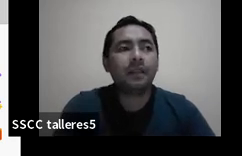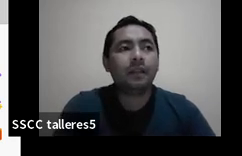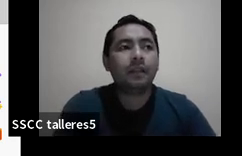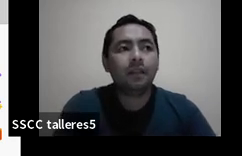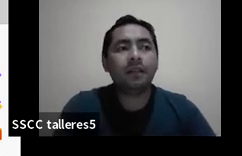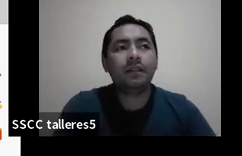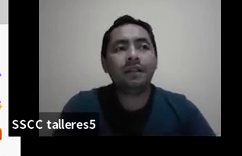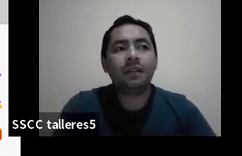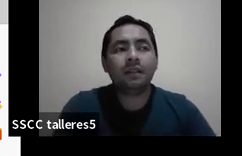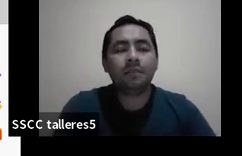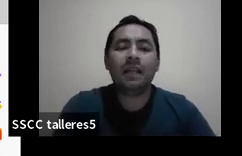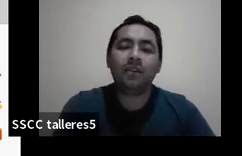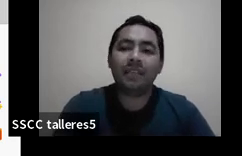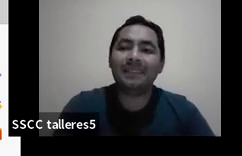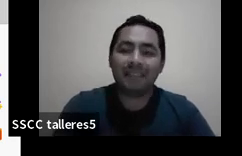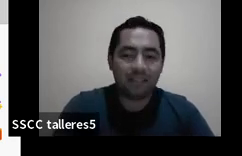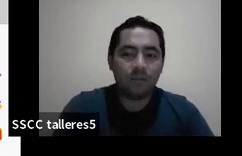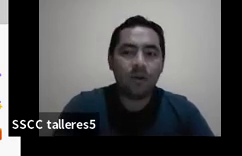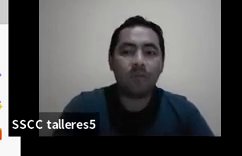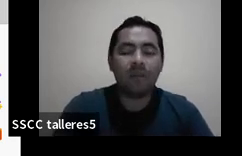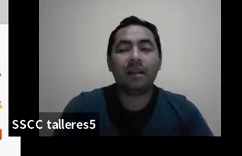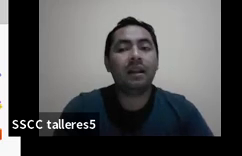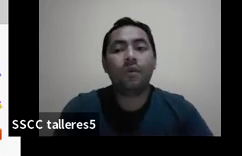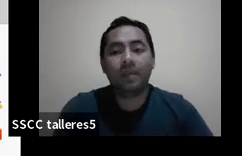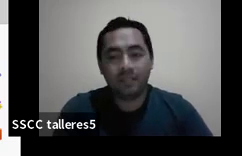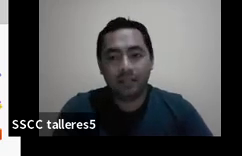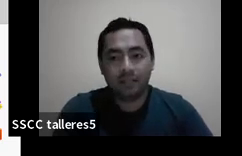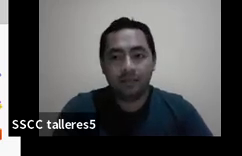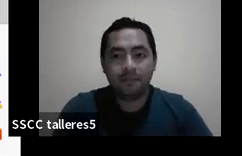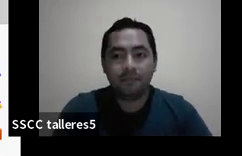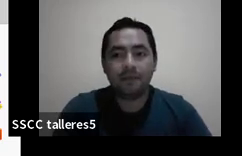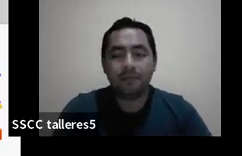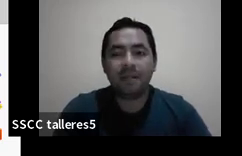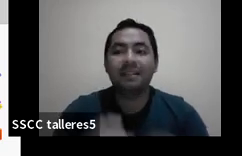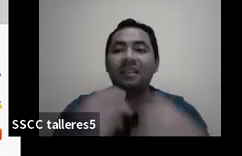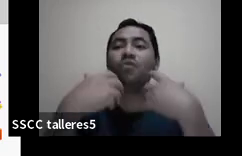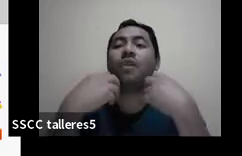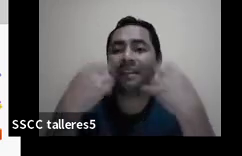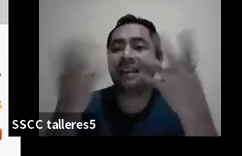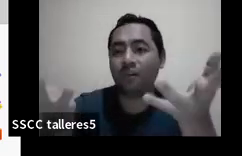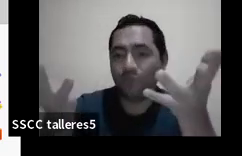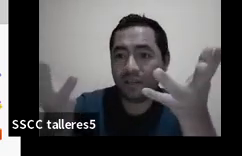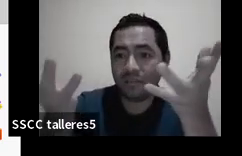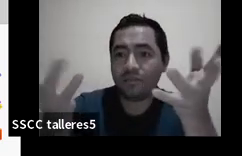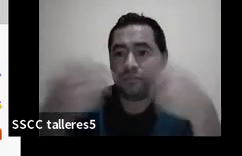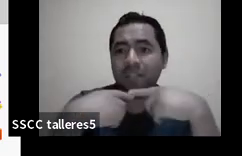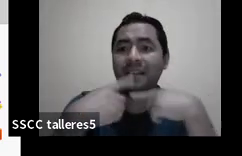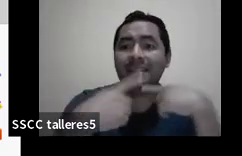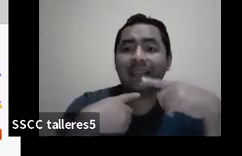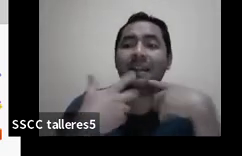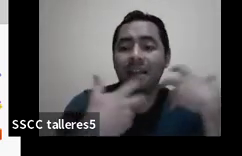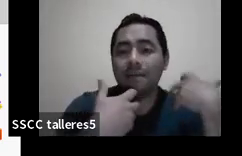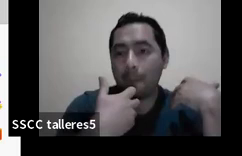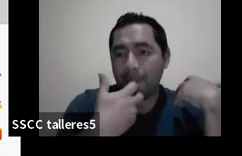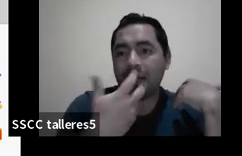¿ya? Y para ellos es necesario aprender la lengua de señas, ¿ya? Para tener un canal de comunicación, ya